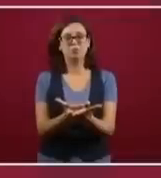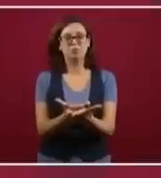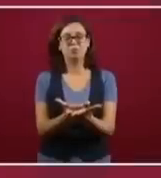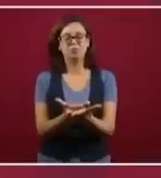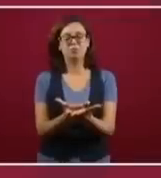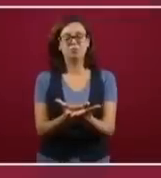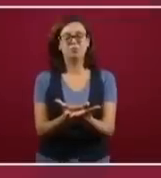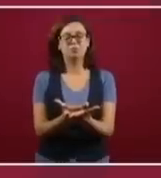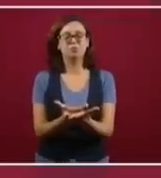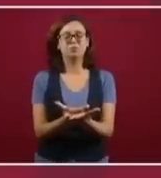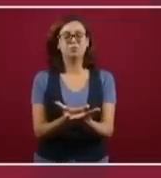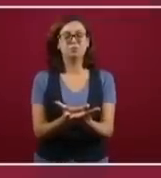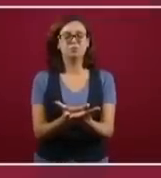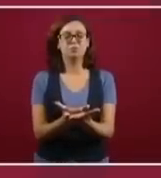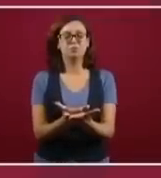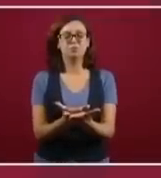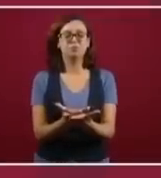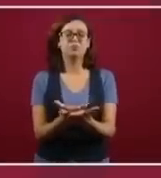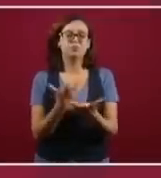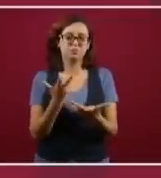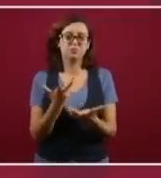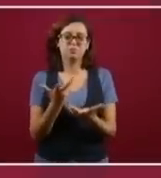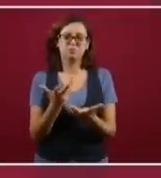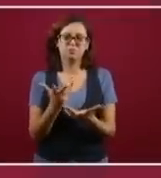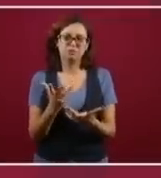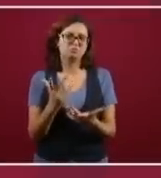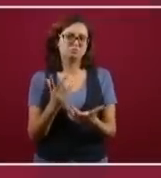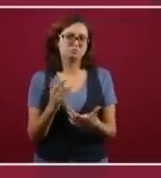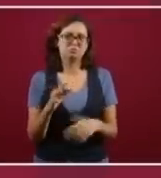como era evidente de que se iba a ganar,